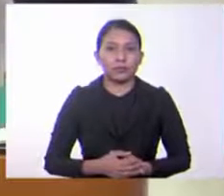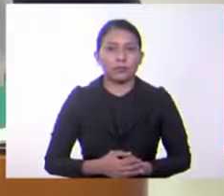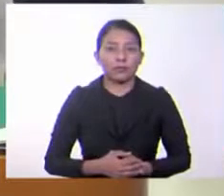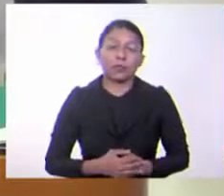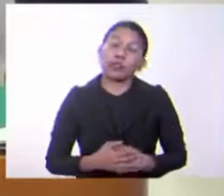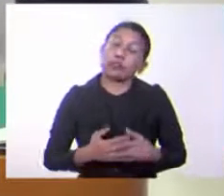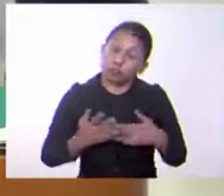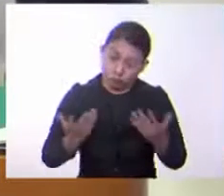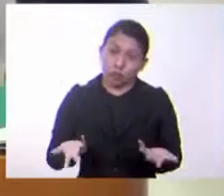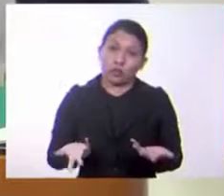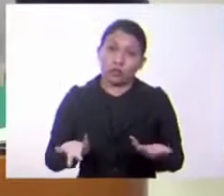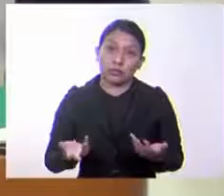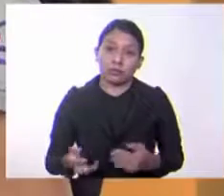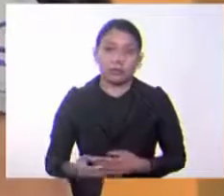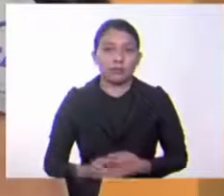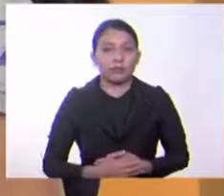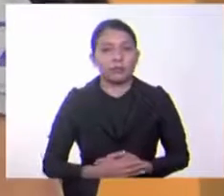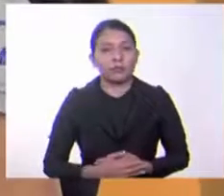Entonces,